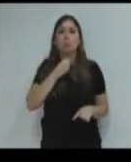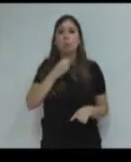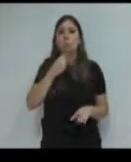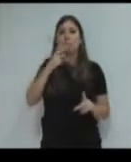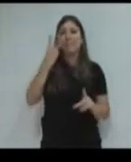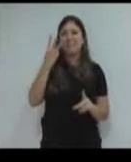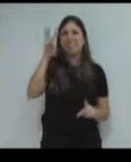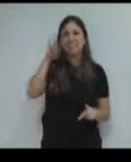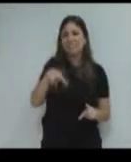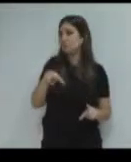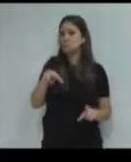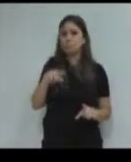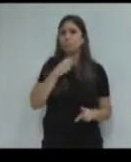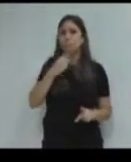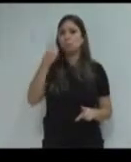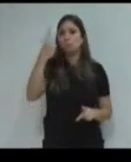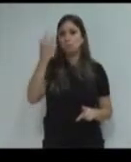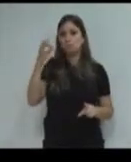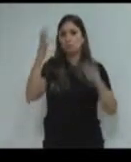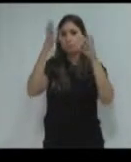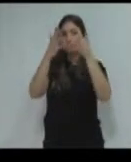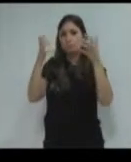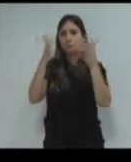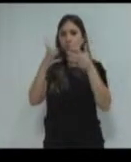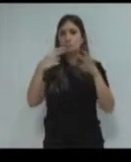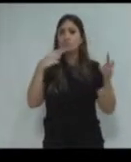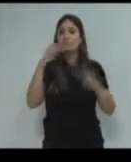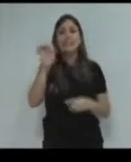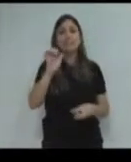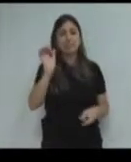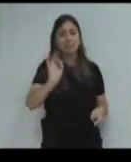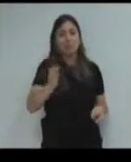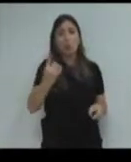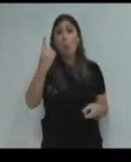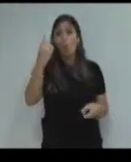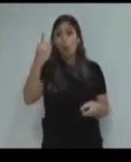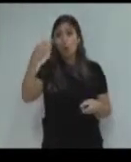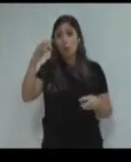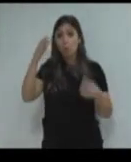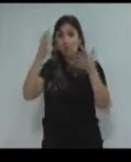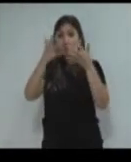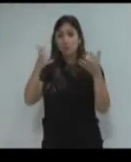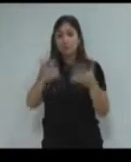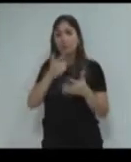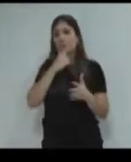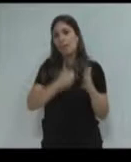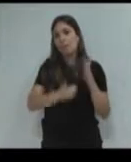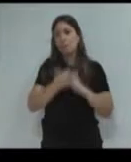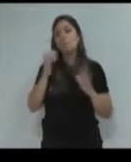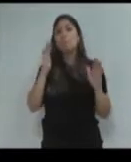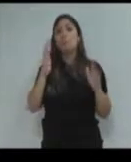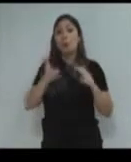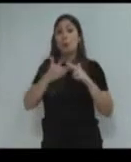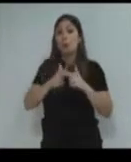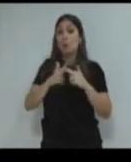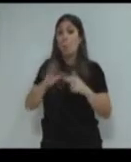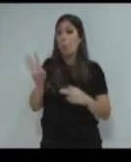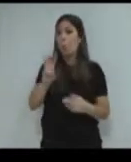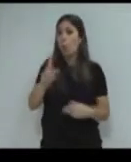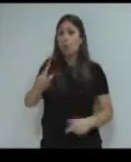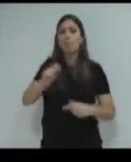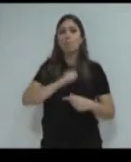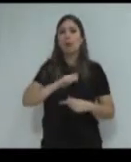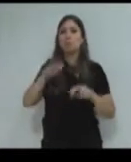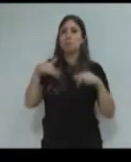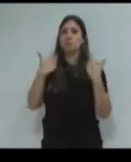columna. Sí, es más fácil de leer en una columna, pero las propias herramientas del Word te da la opción de hacer